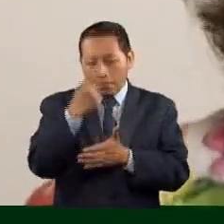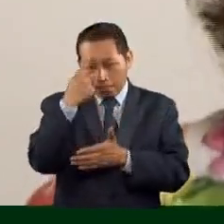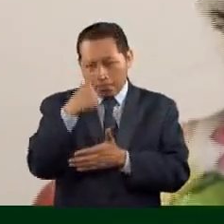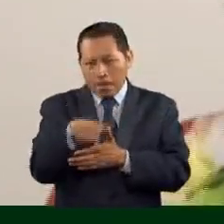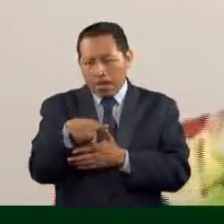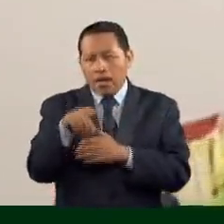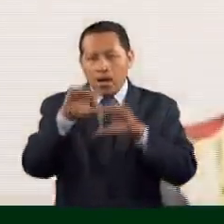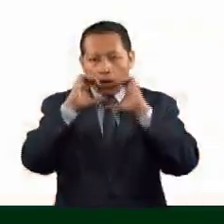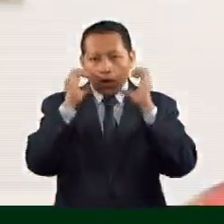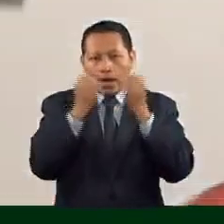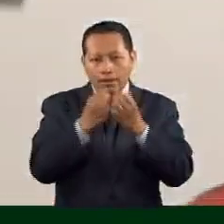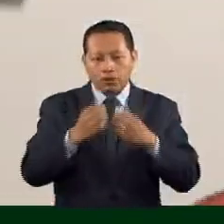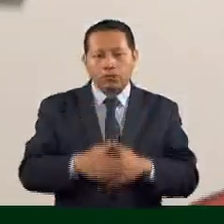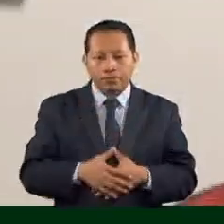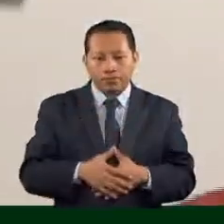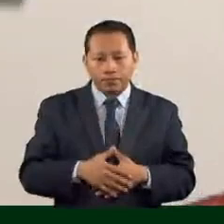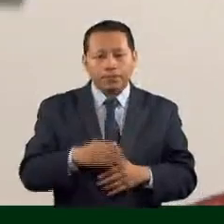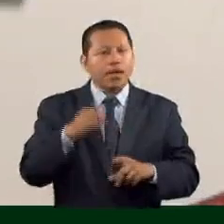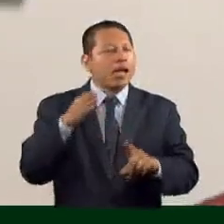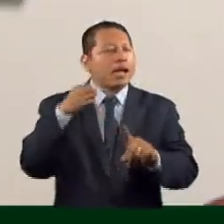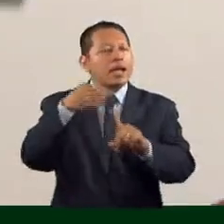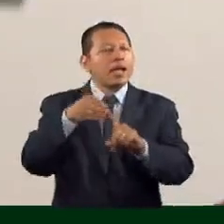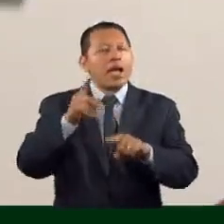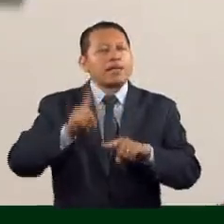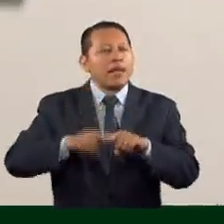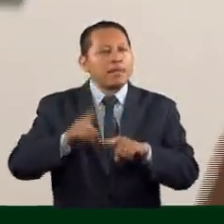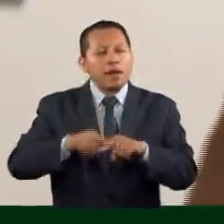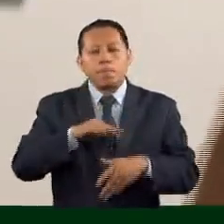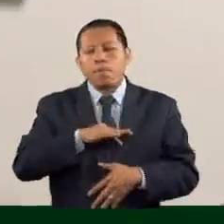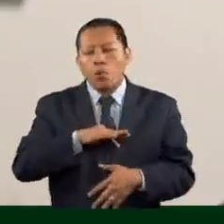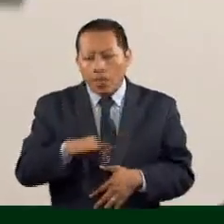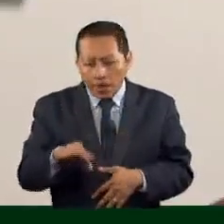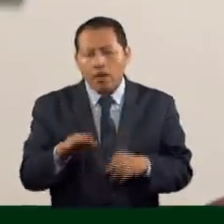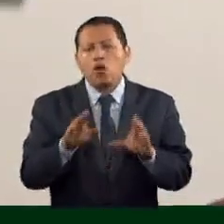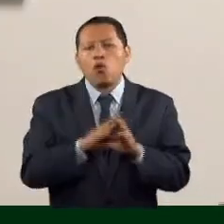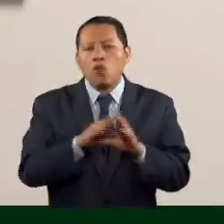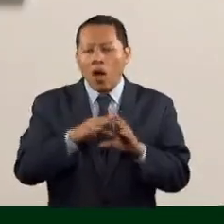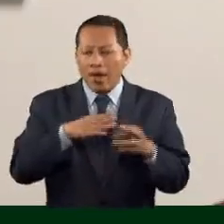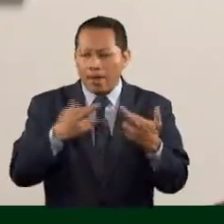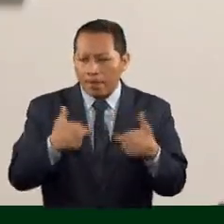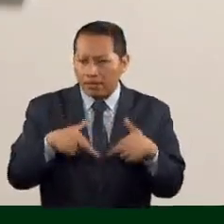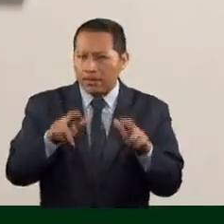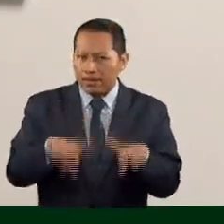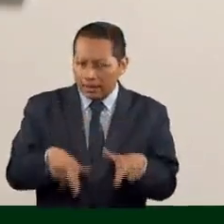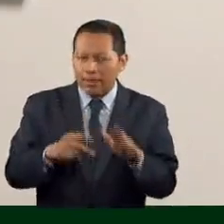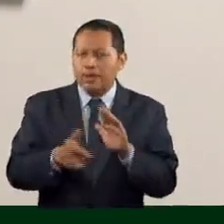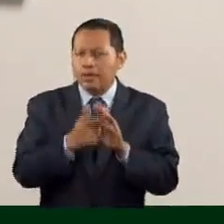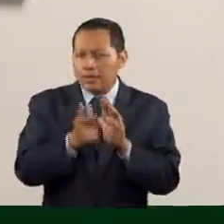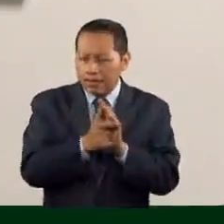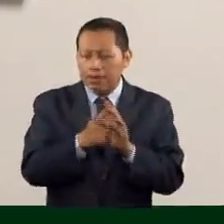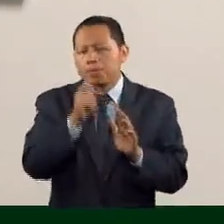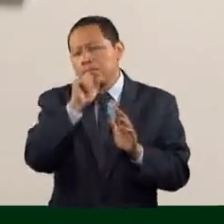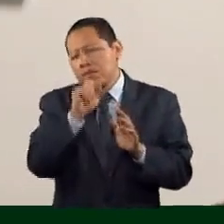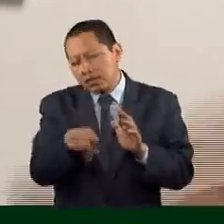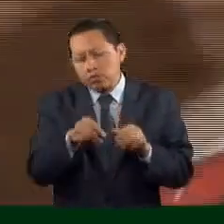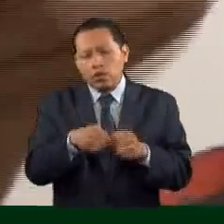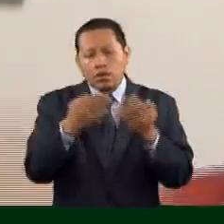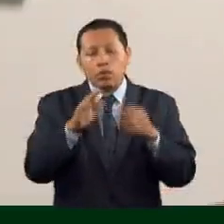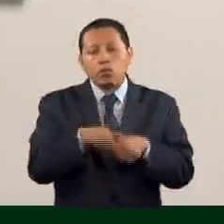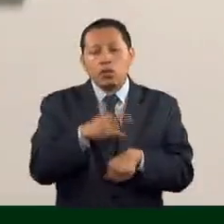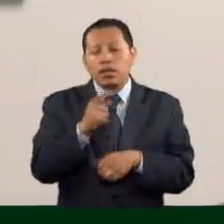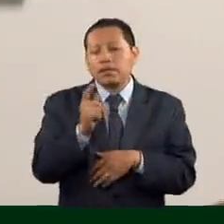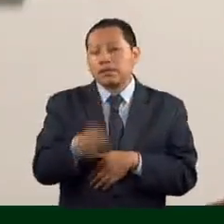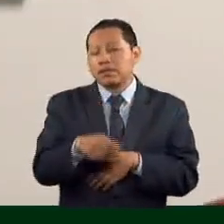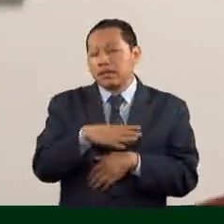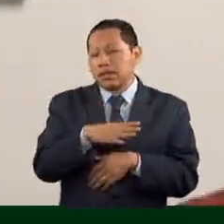interior del Congreso. Va dirigido, por un lado, a quienes son representantes legislativos, por supuesto, porque son quienes